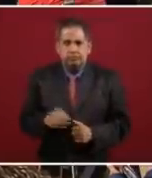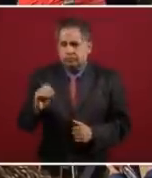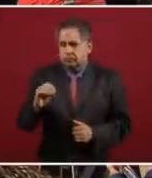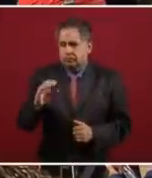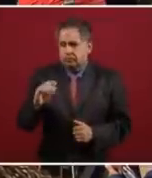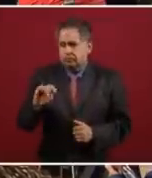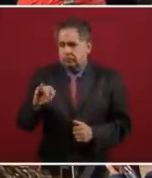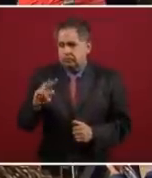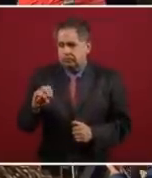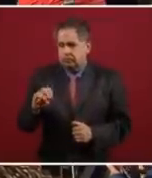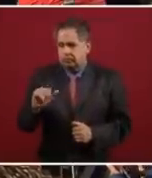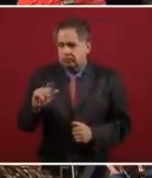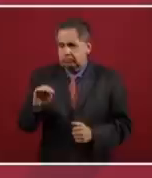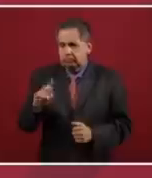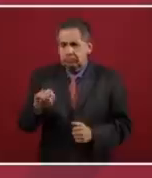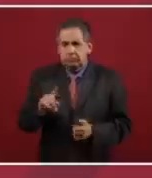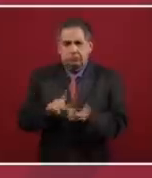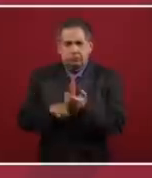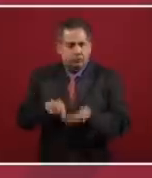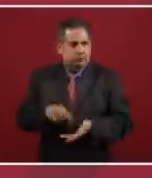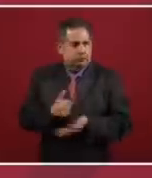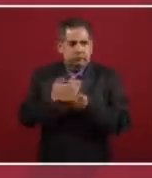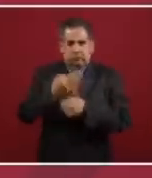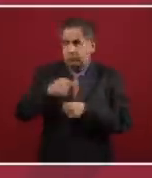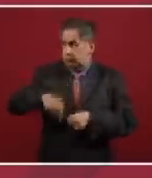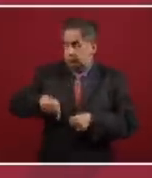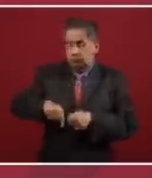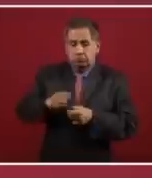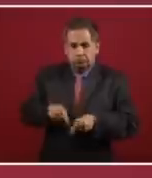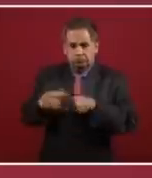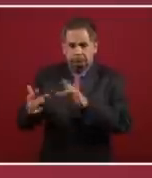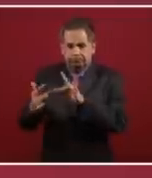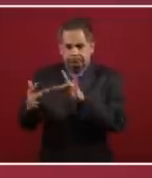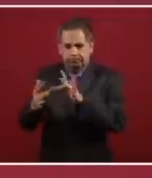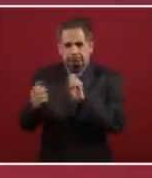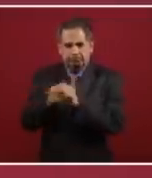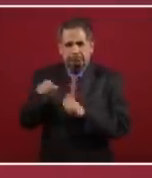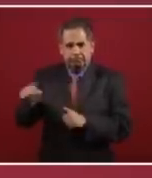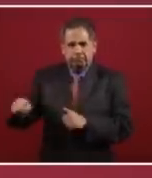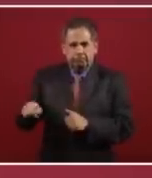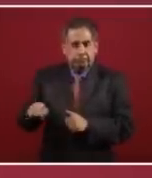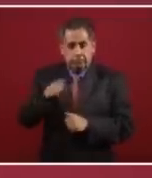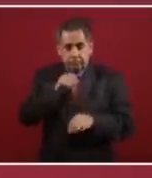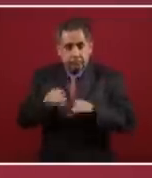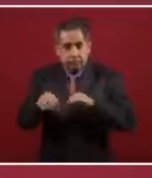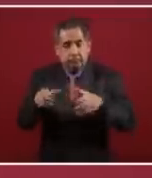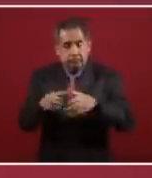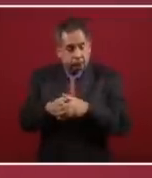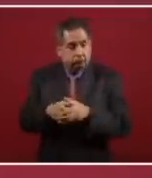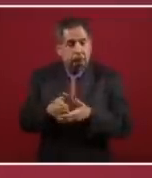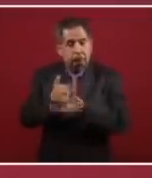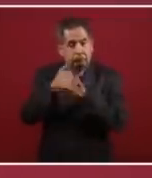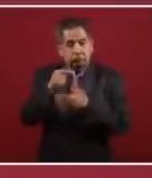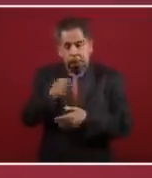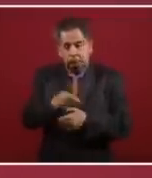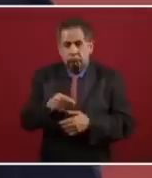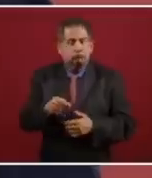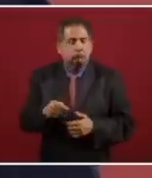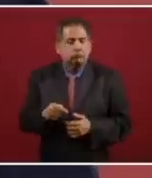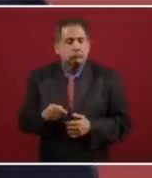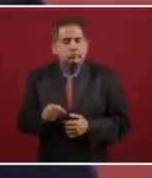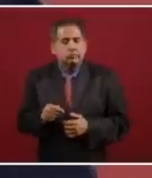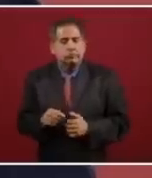Octavio Almada, de aquí de la ayudantía, que además de trabajar en la ayudantía,